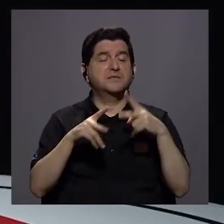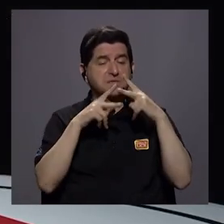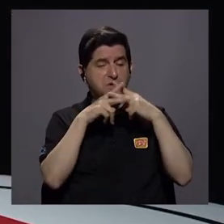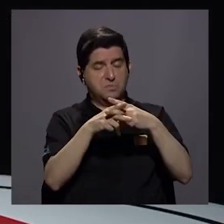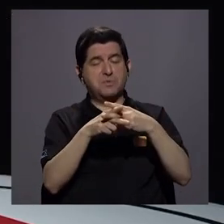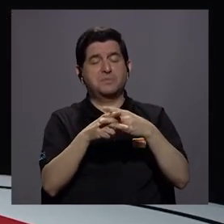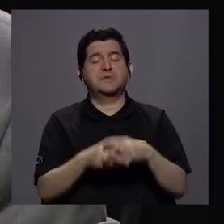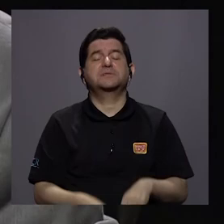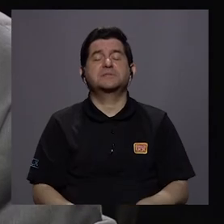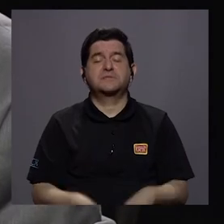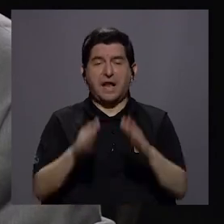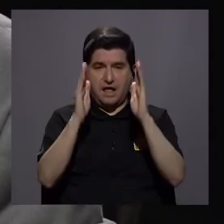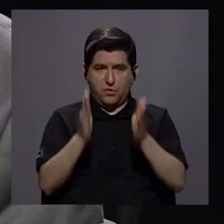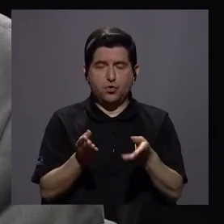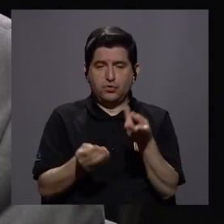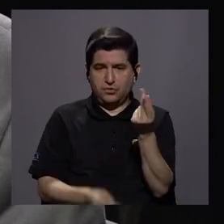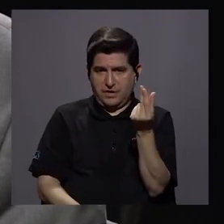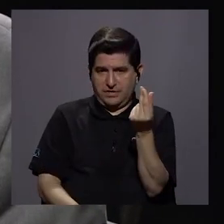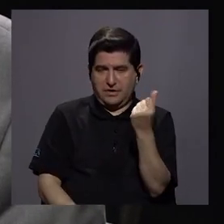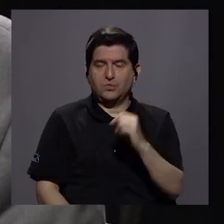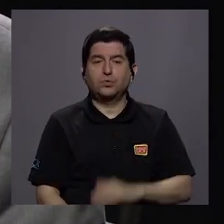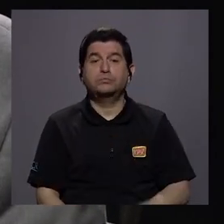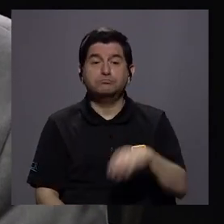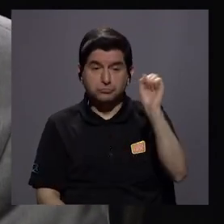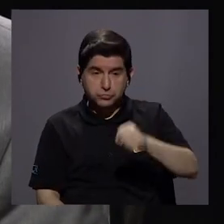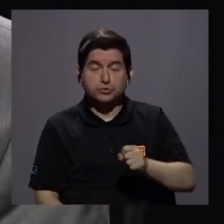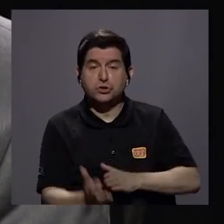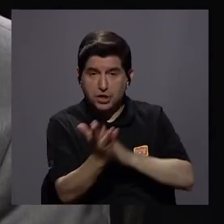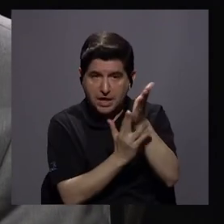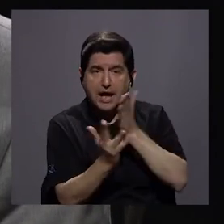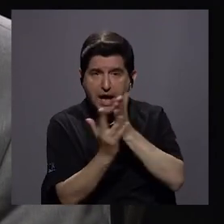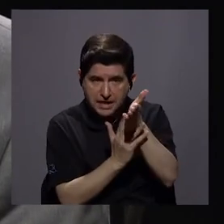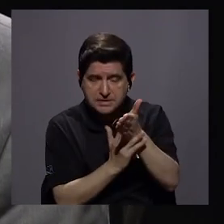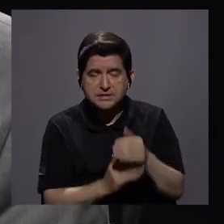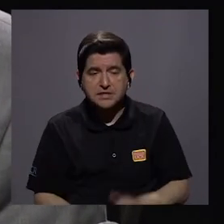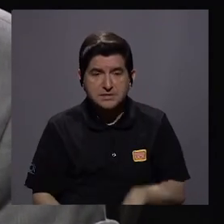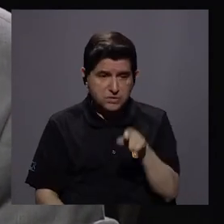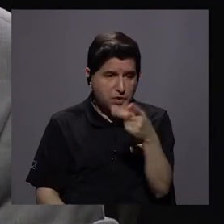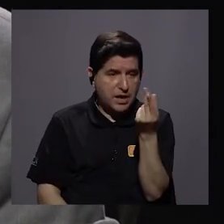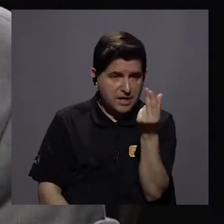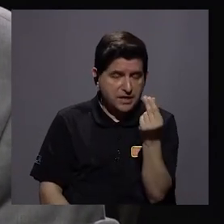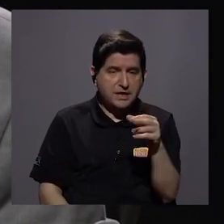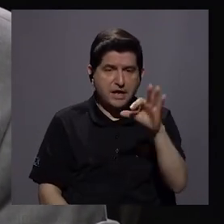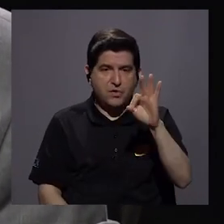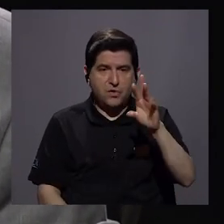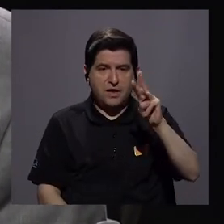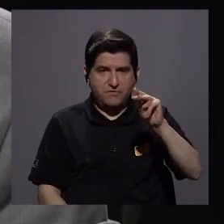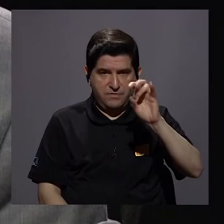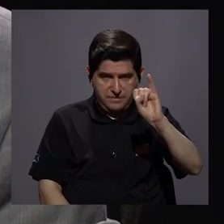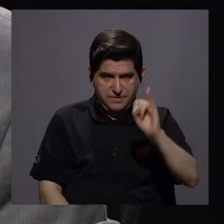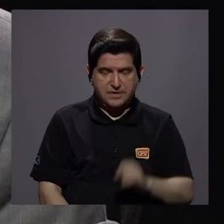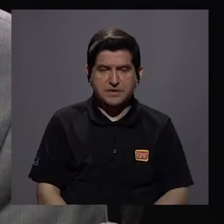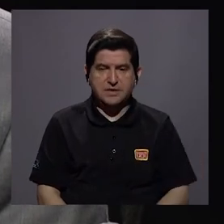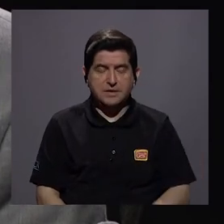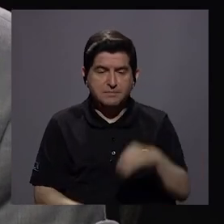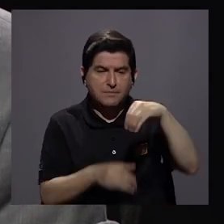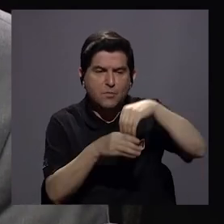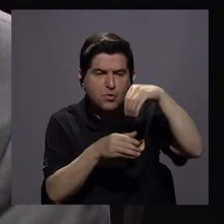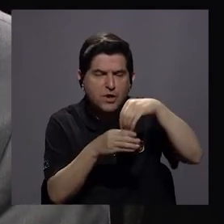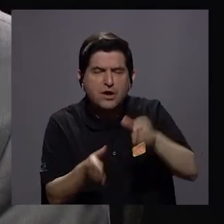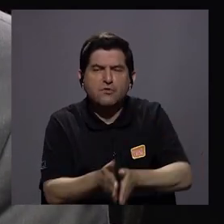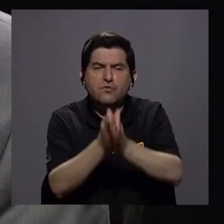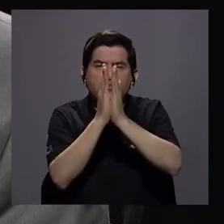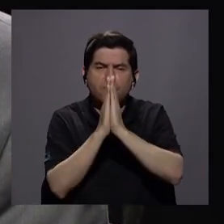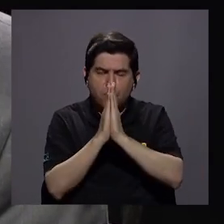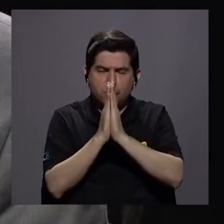prestar dinero. Efectivamente, el acceso a los recursos del fondo por el monto que se está